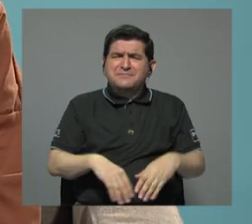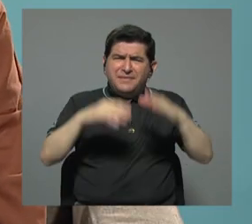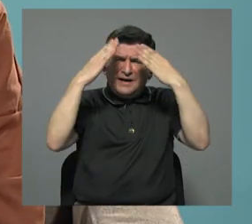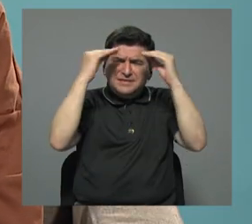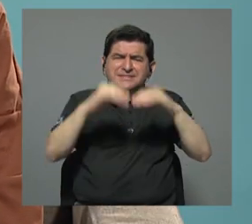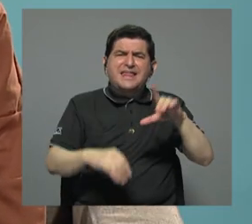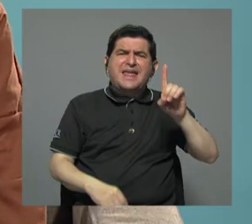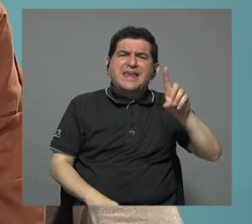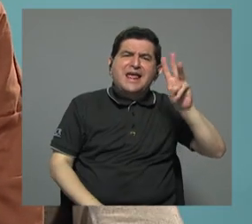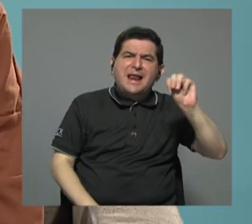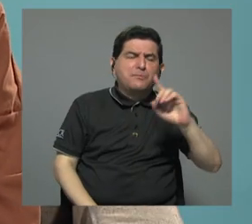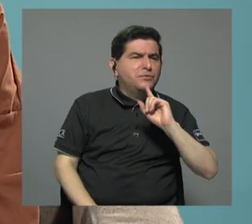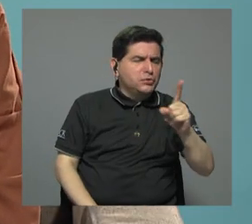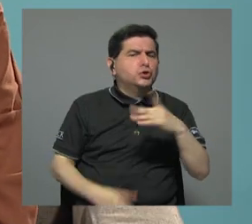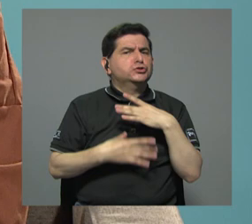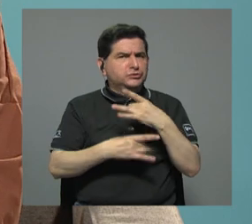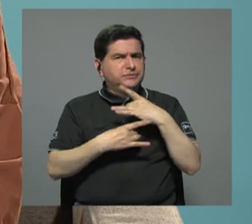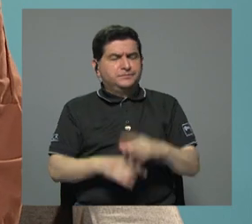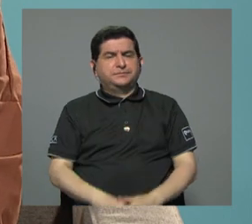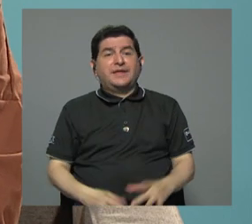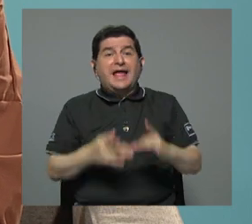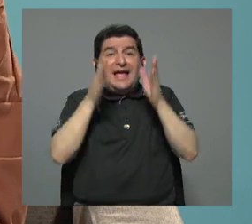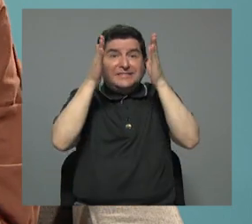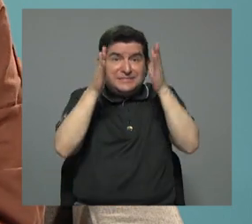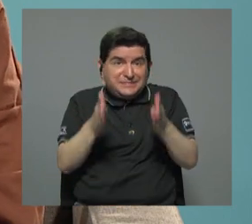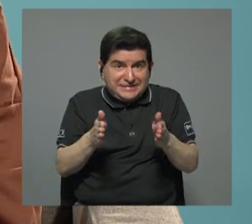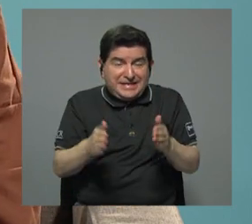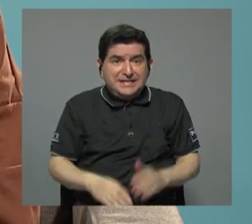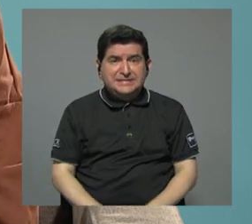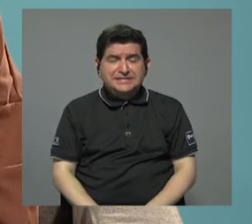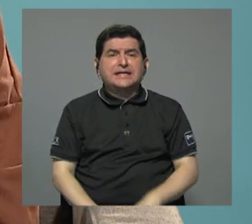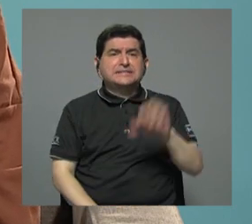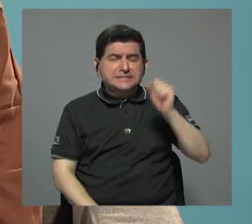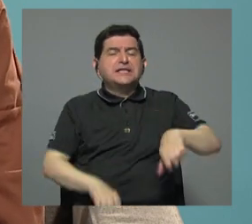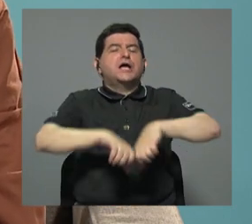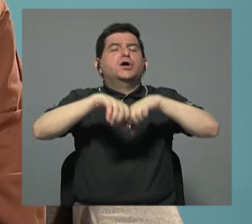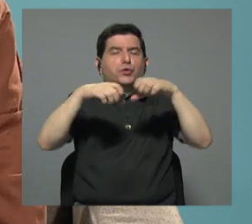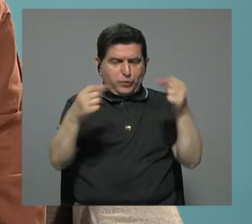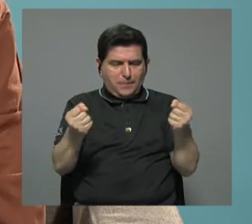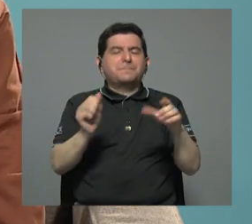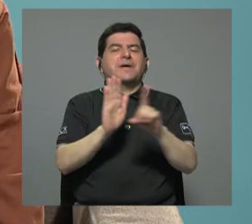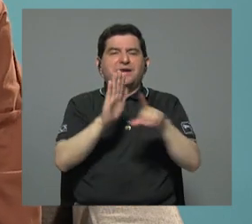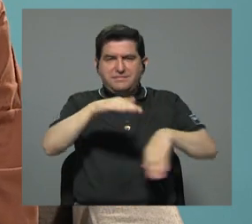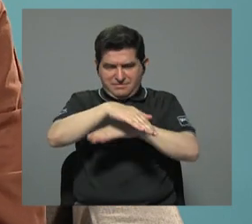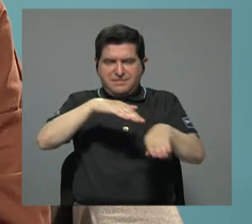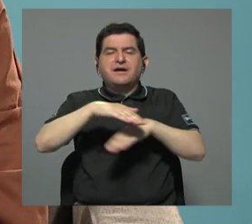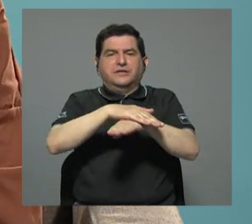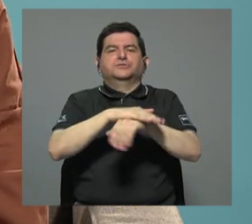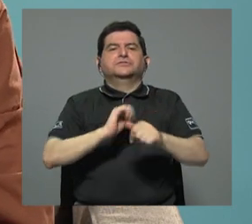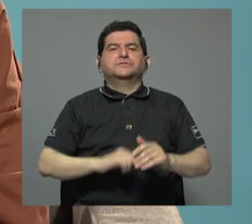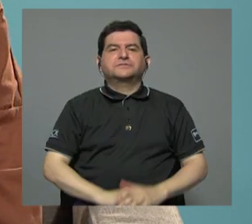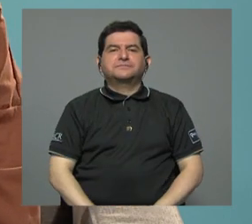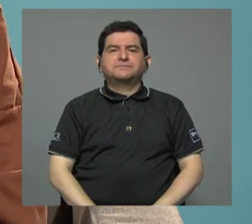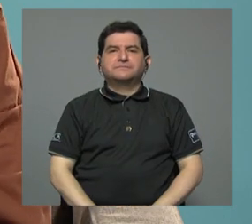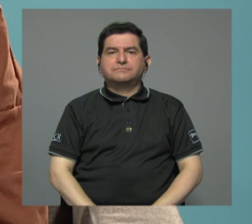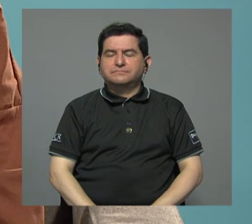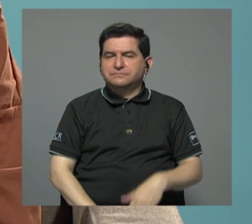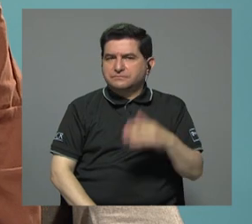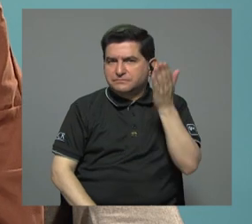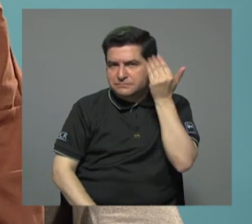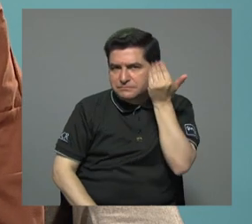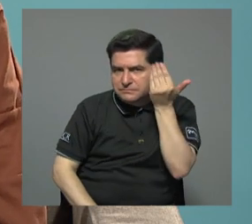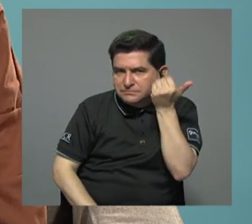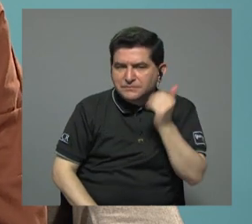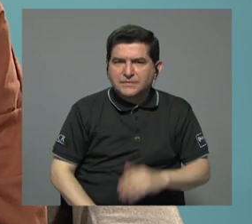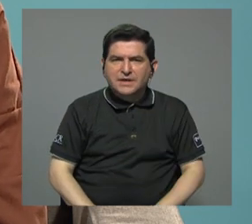daniela muñoz me parece muy interesante dicen los expertos porque dice si se violentaron derechos fundamentales y es que es